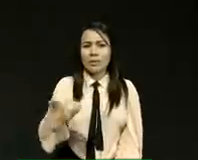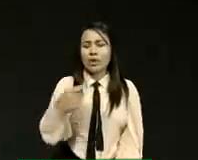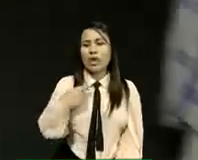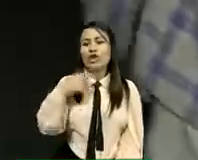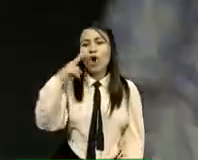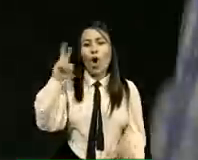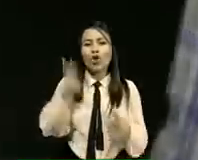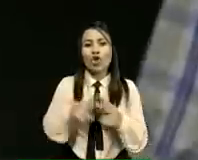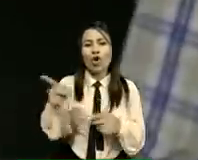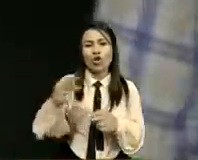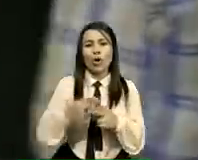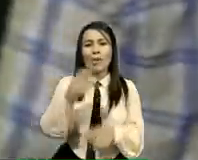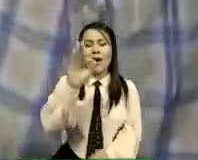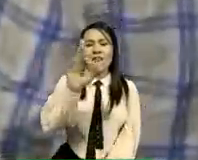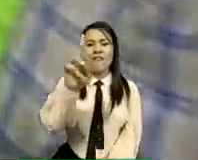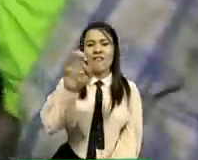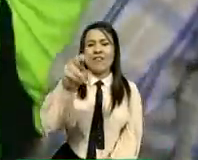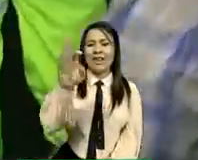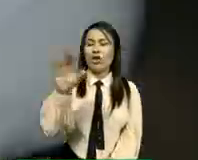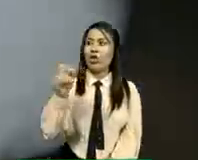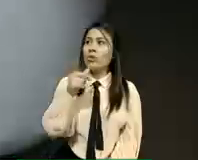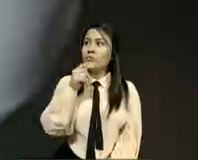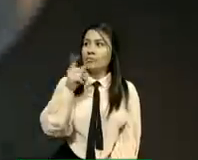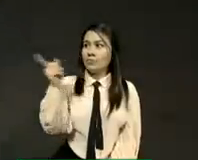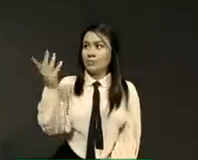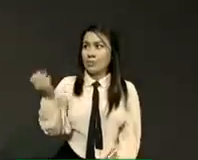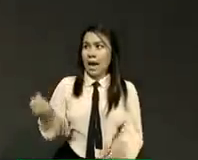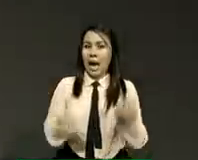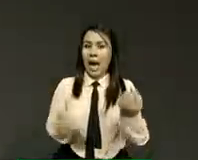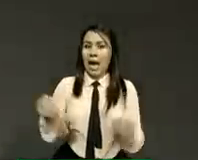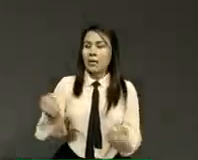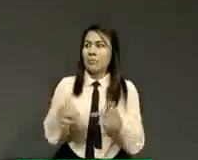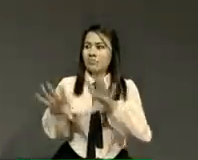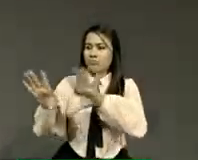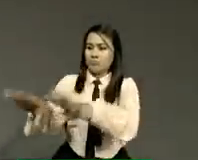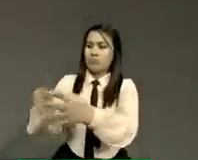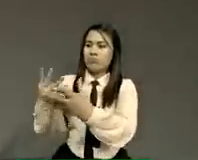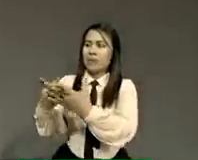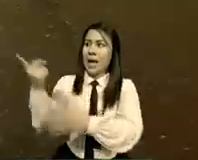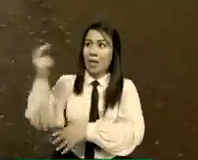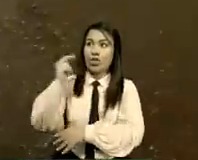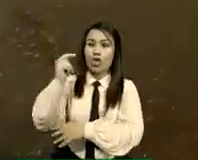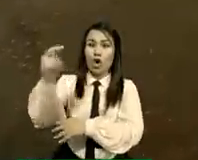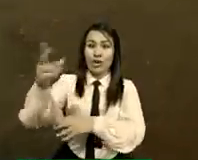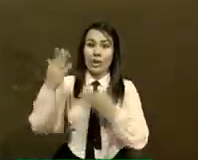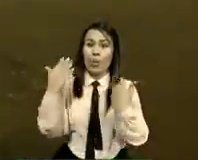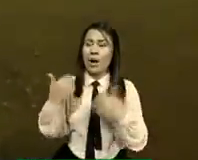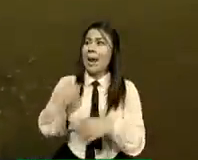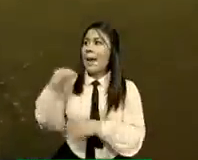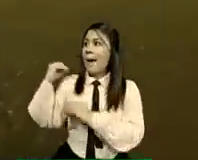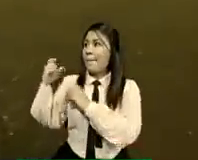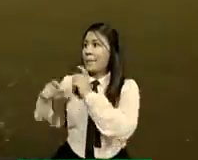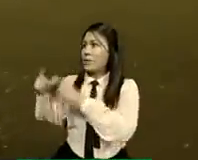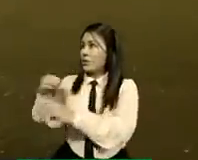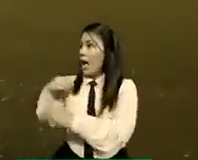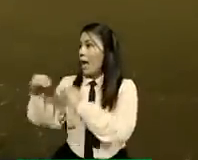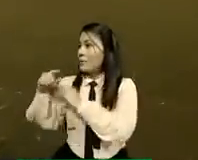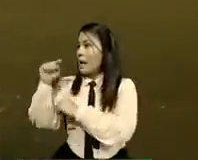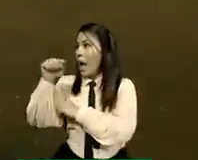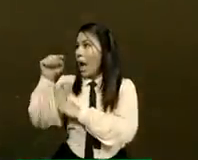de Giancarlo se realizó mientras se movilizaba en un vehículo por el norte de la ciudad. El aprehendido